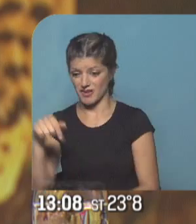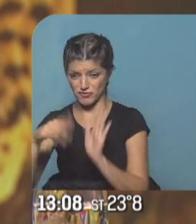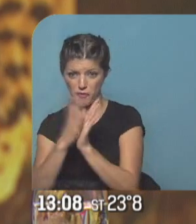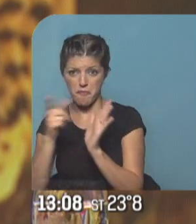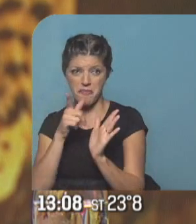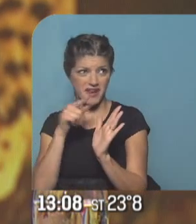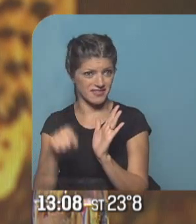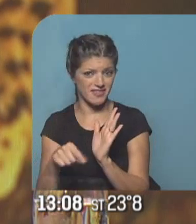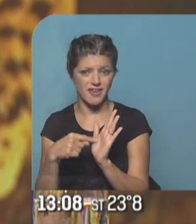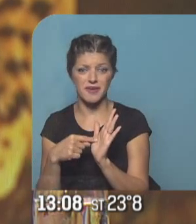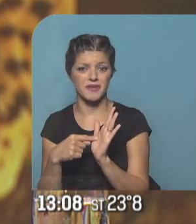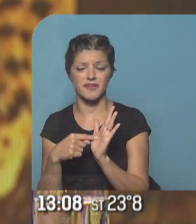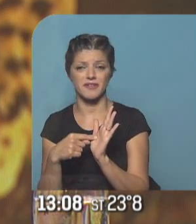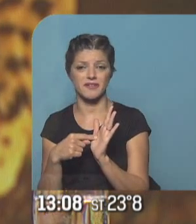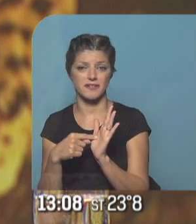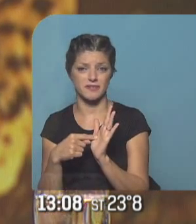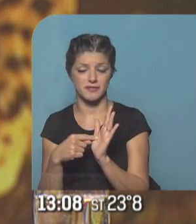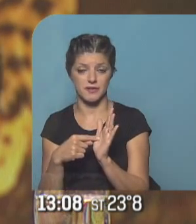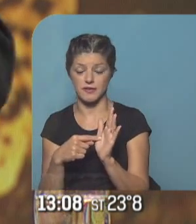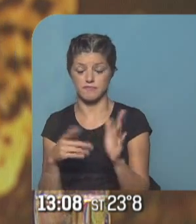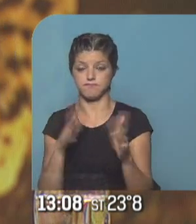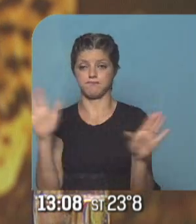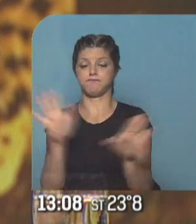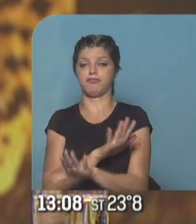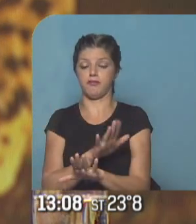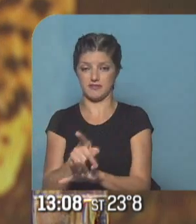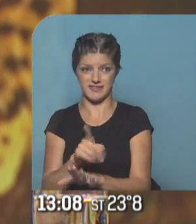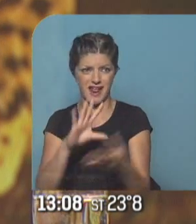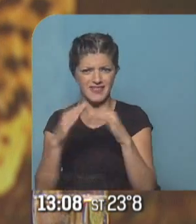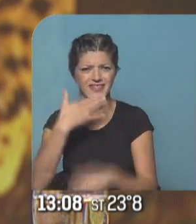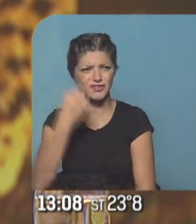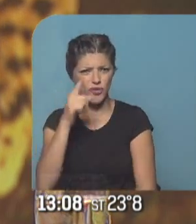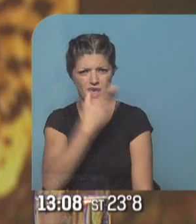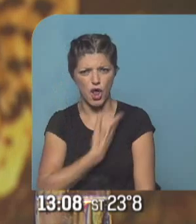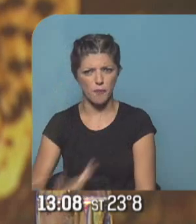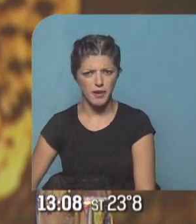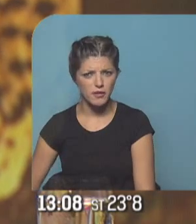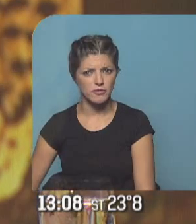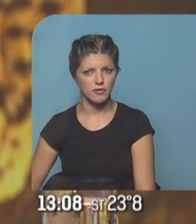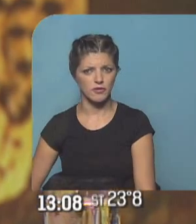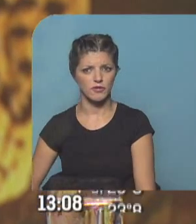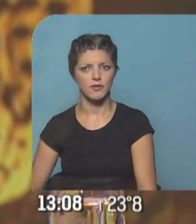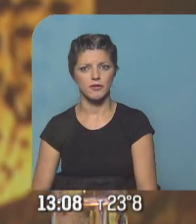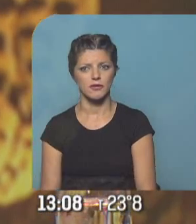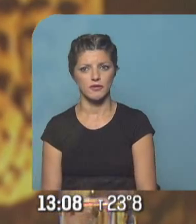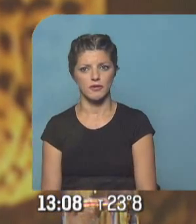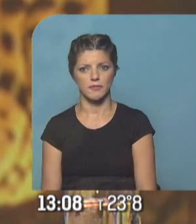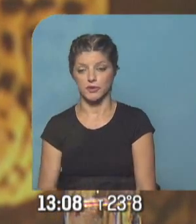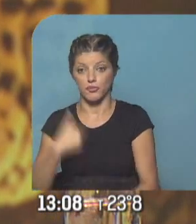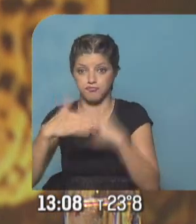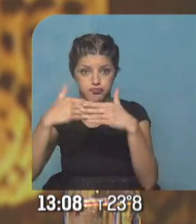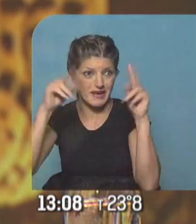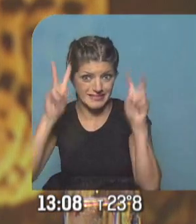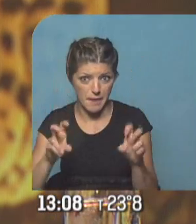audaz e inesperada la forma en que está actuando el gobierno de Brasil avanzando tan abiertamente sobre este